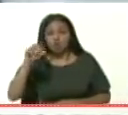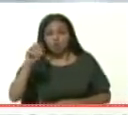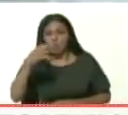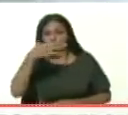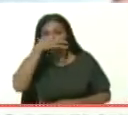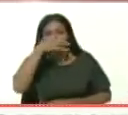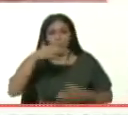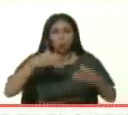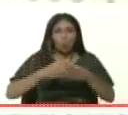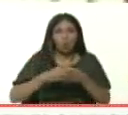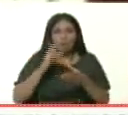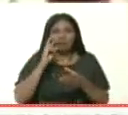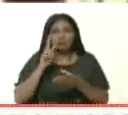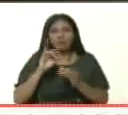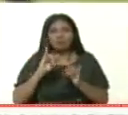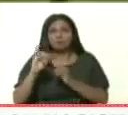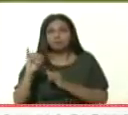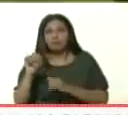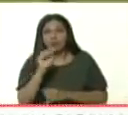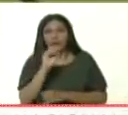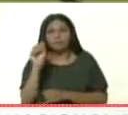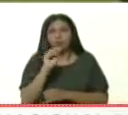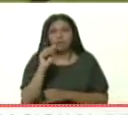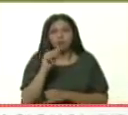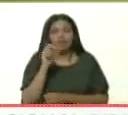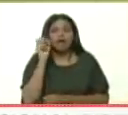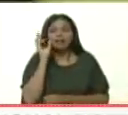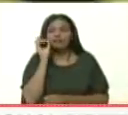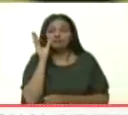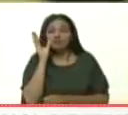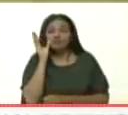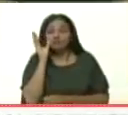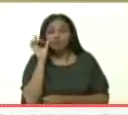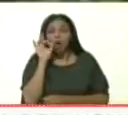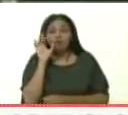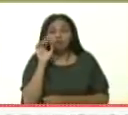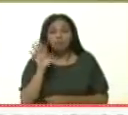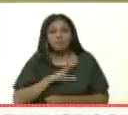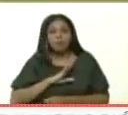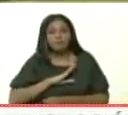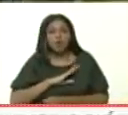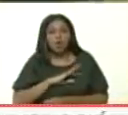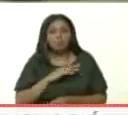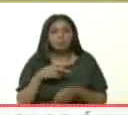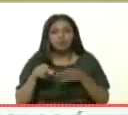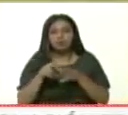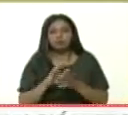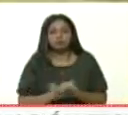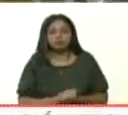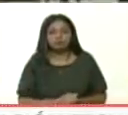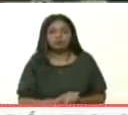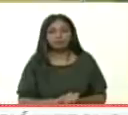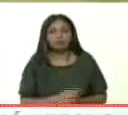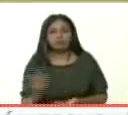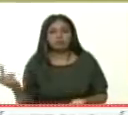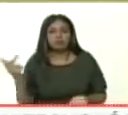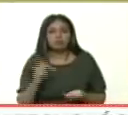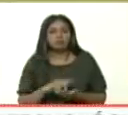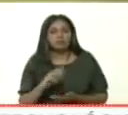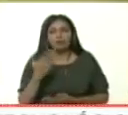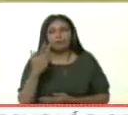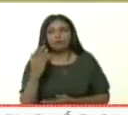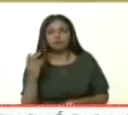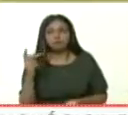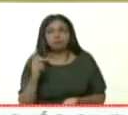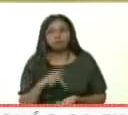Los Rastrojos, ahí viene, mira, esa es camioneta azul. Azul, esa es la camioneta. Esa es la camioneta de Los Rastrojos. Correcto, donde traslada. Y llega, casi que la montan